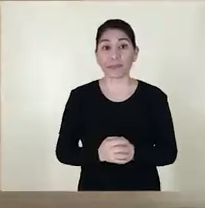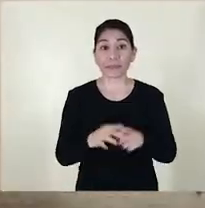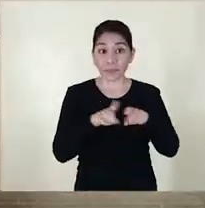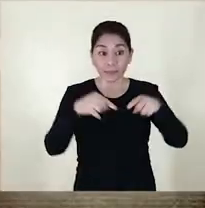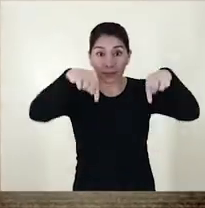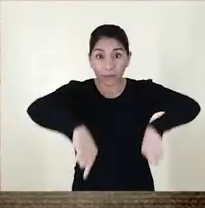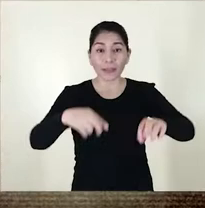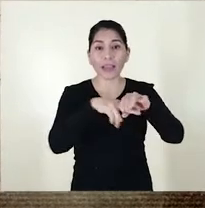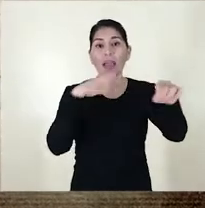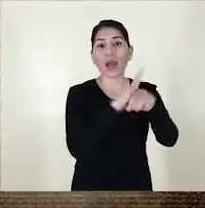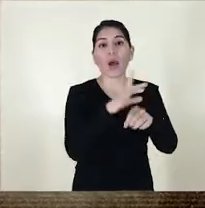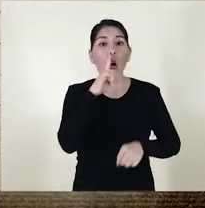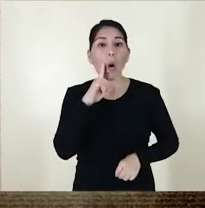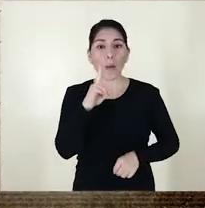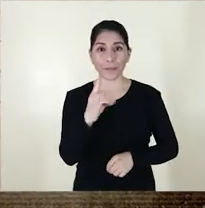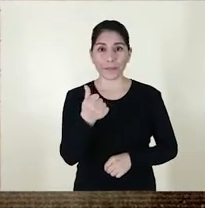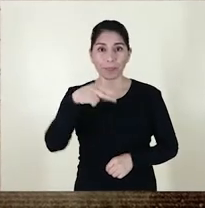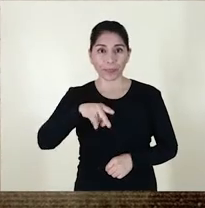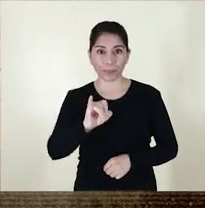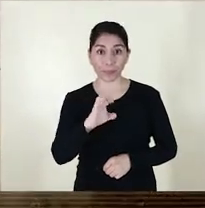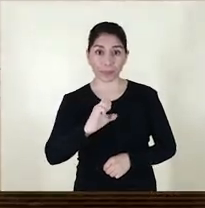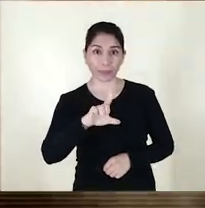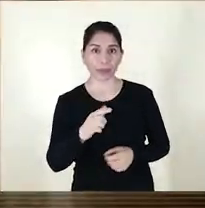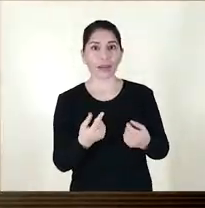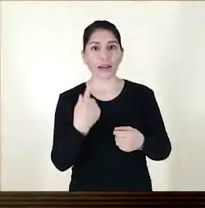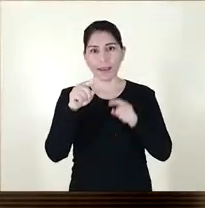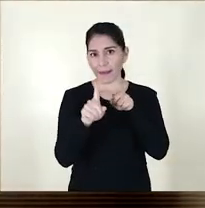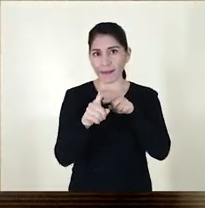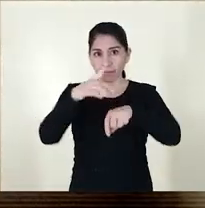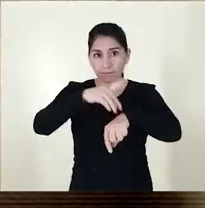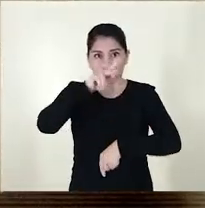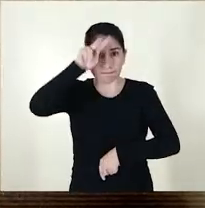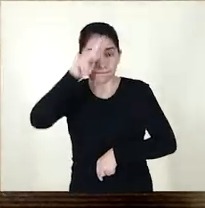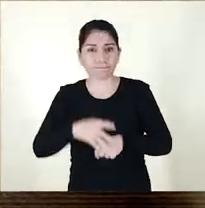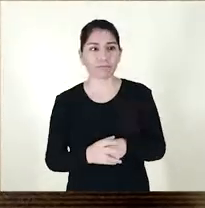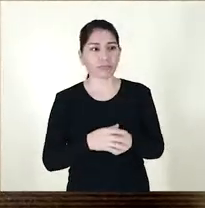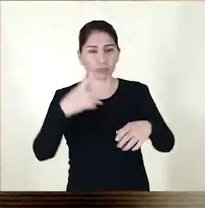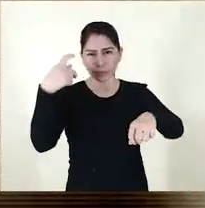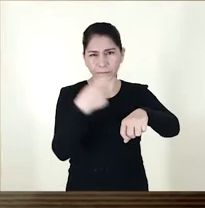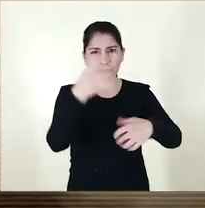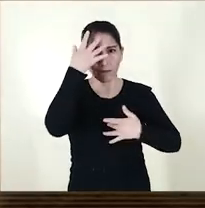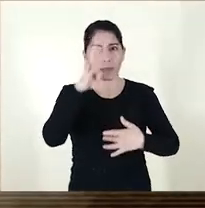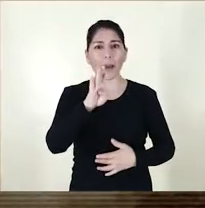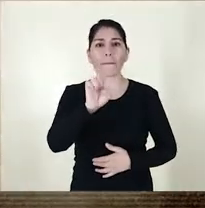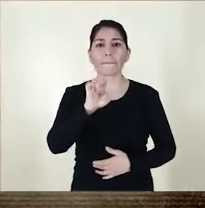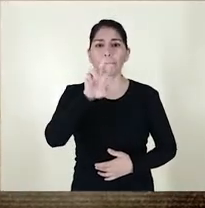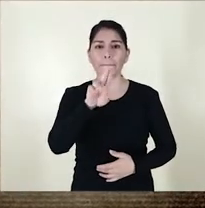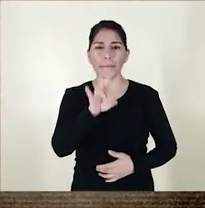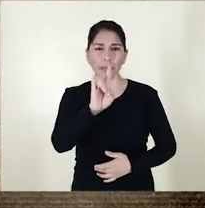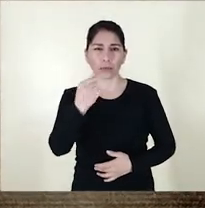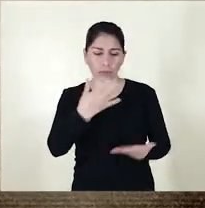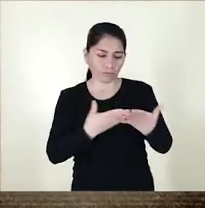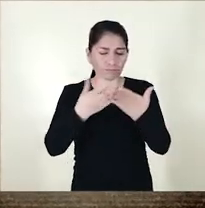siglo. Aquí también se encuentra la cripta con los restos de Daniel Alcides Carrión, héroe de la medicina peruana, al inocularse la verruga